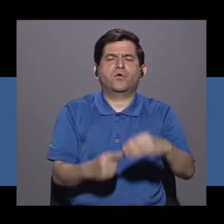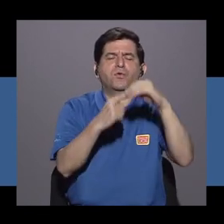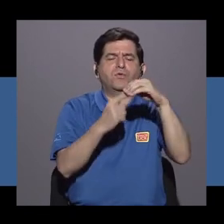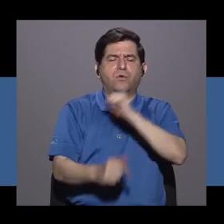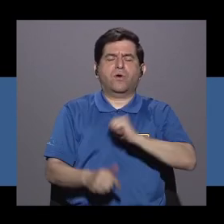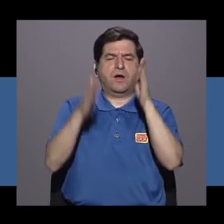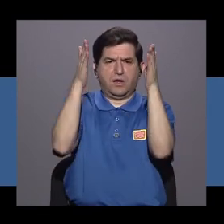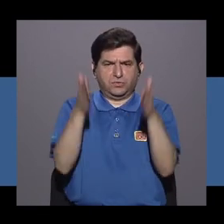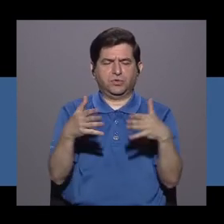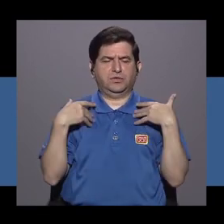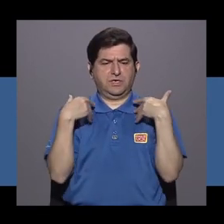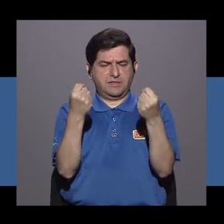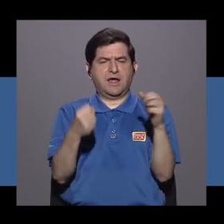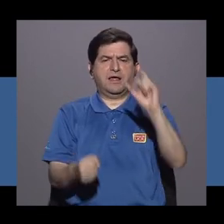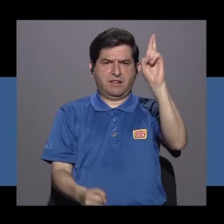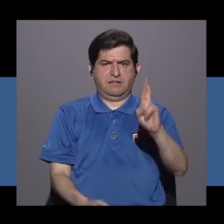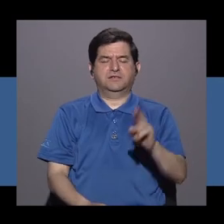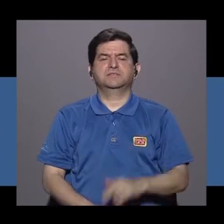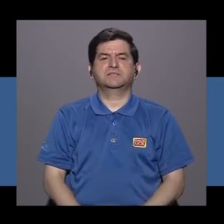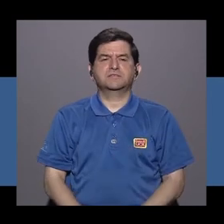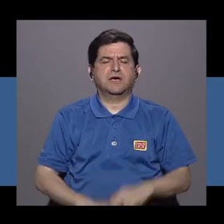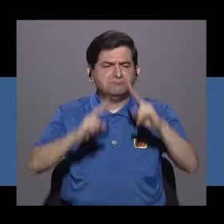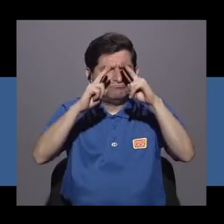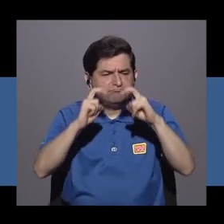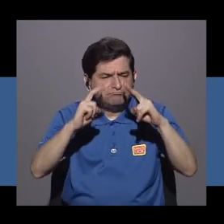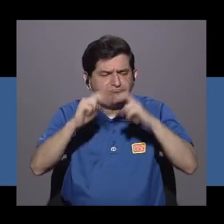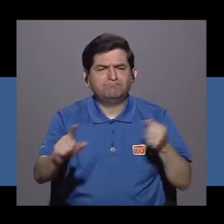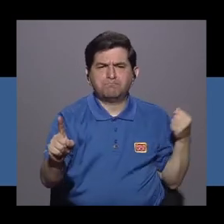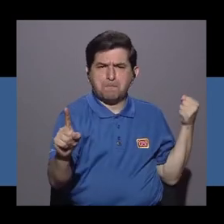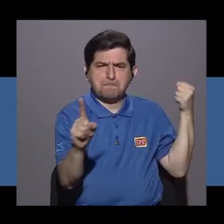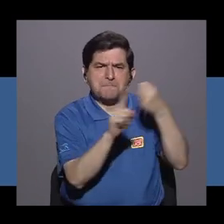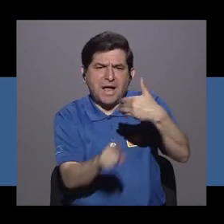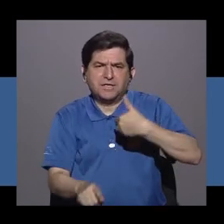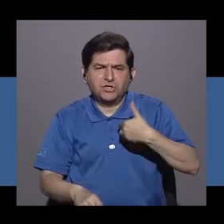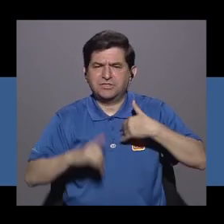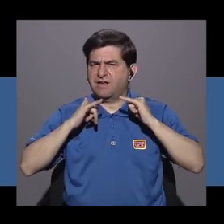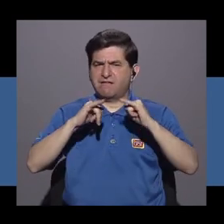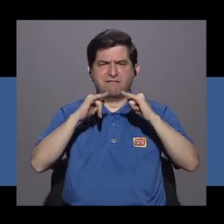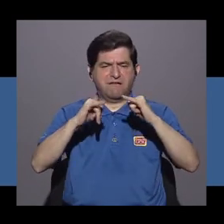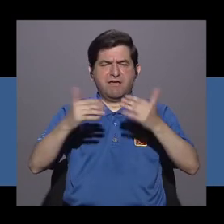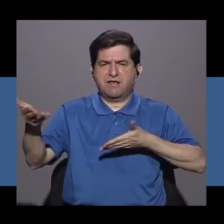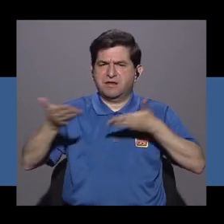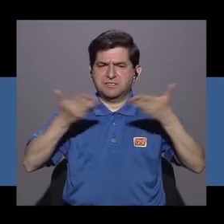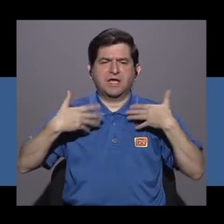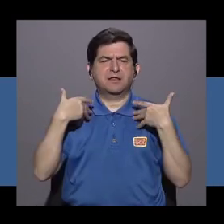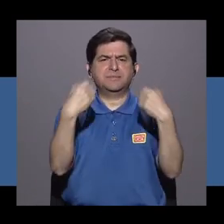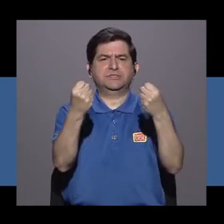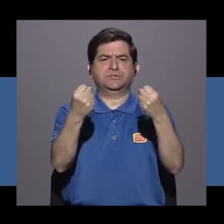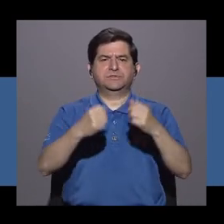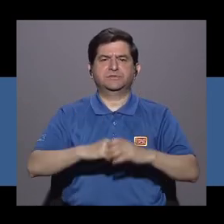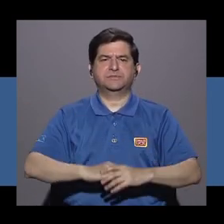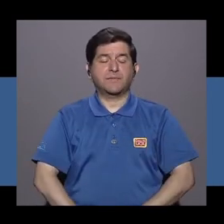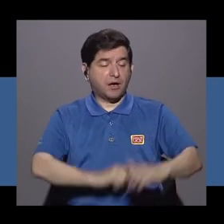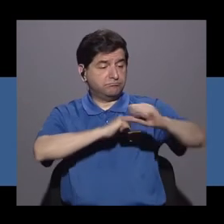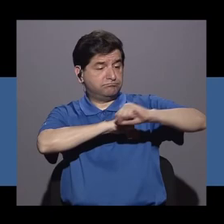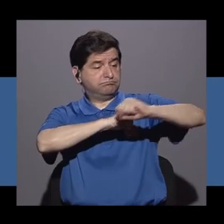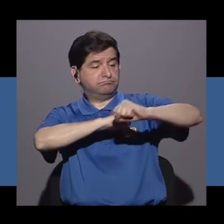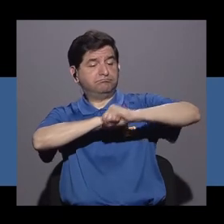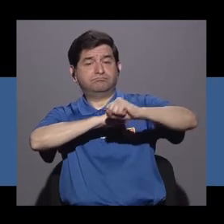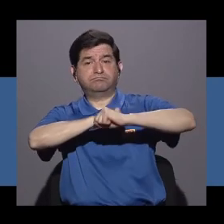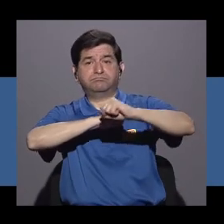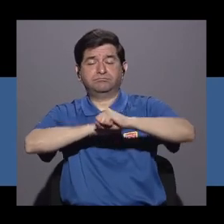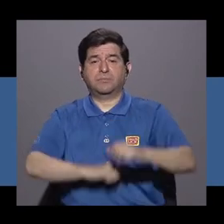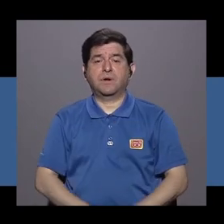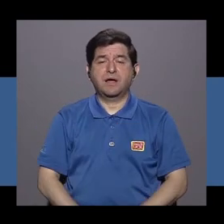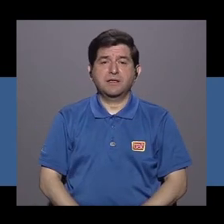con las principales autoridades de salud en Costa Rica para analizar el impacto que tiene la desigualdad de los servicios en salud. La